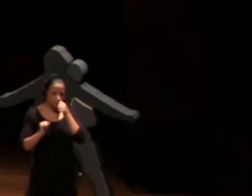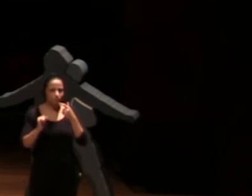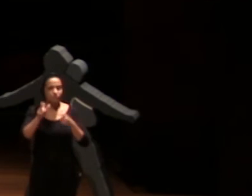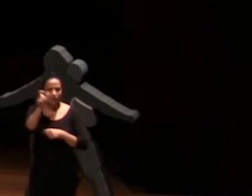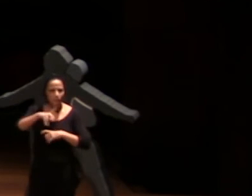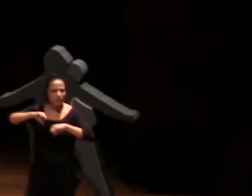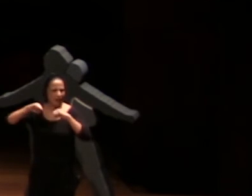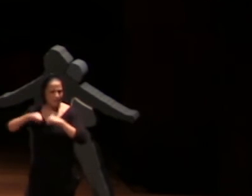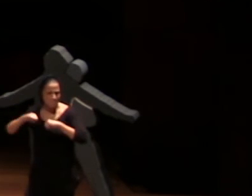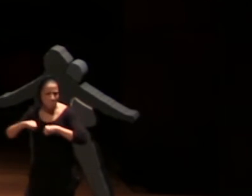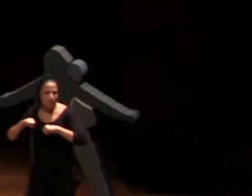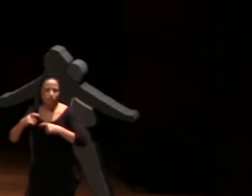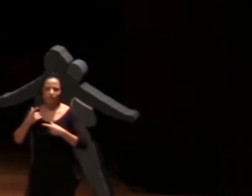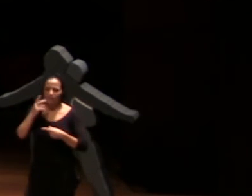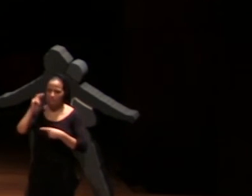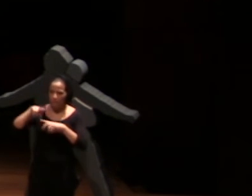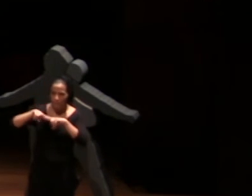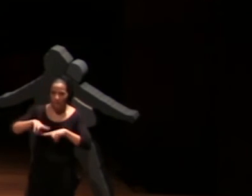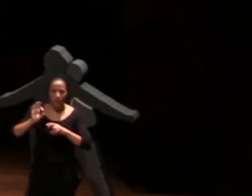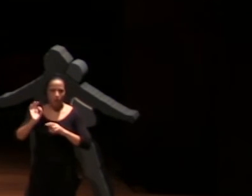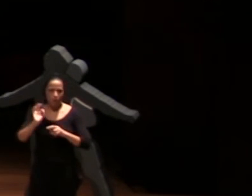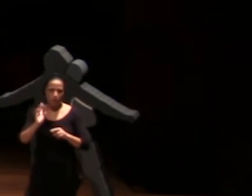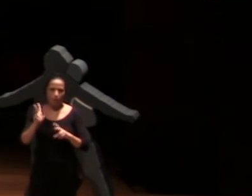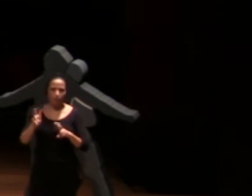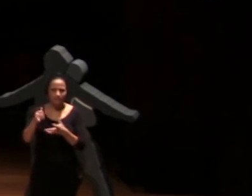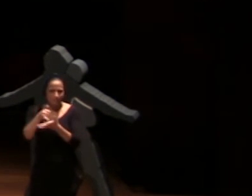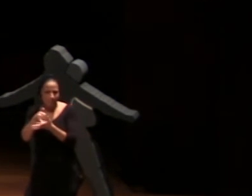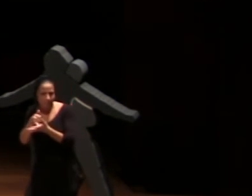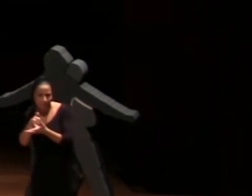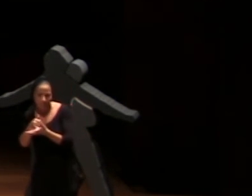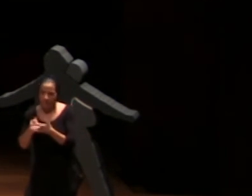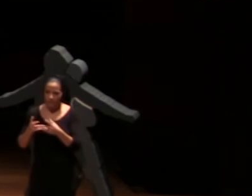mayores, muy orientados a la prevención secundaria en fragilidad.